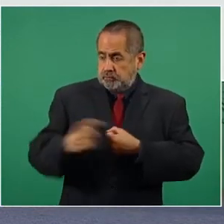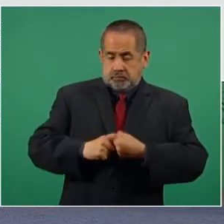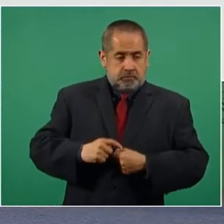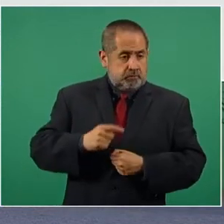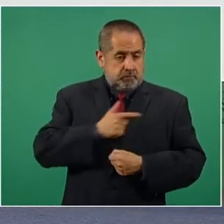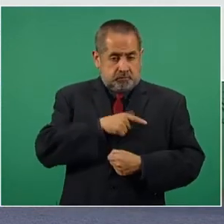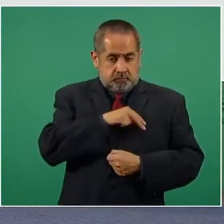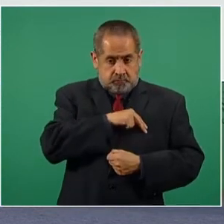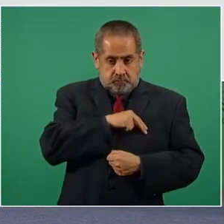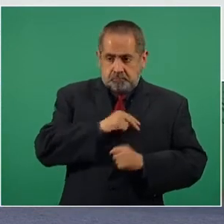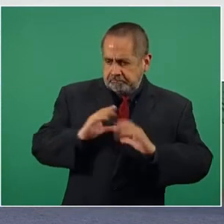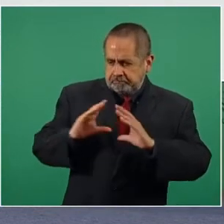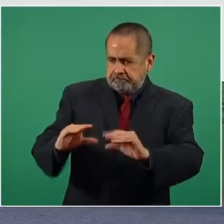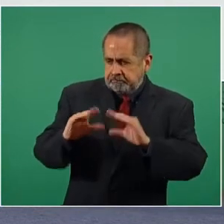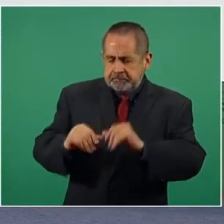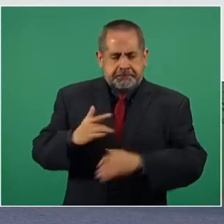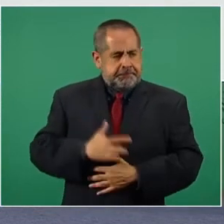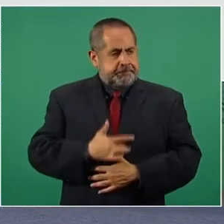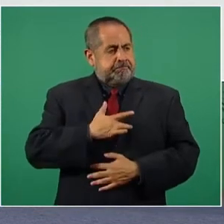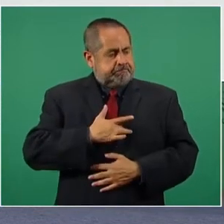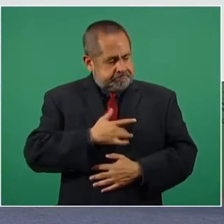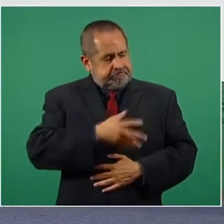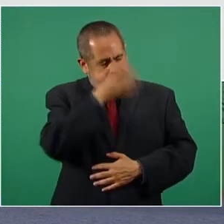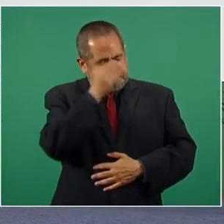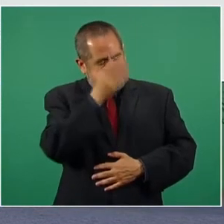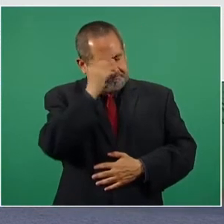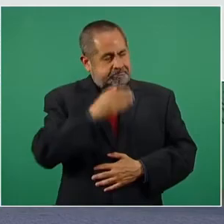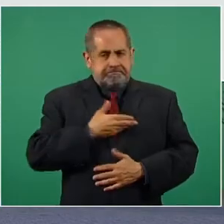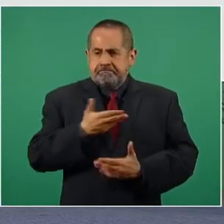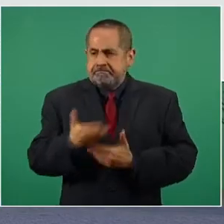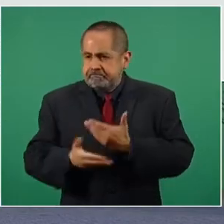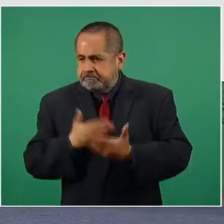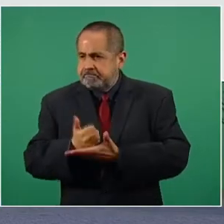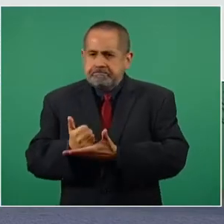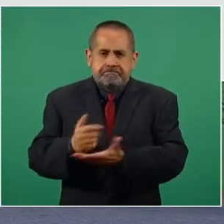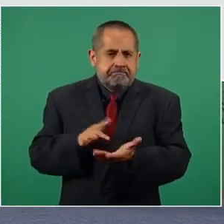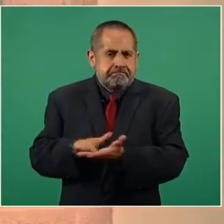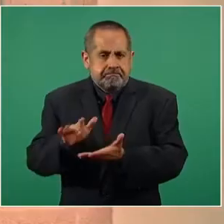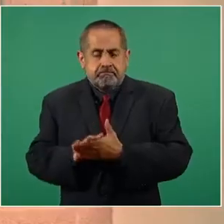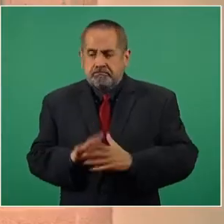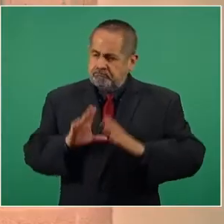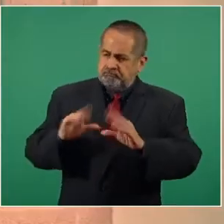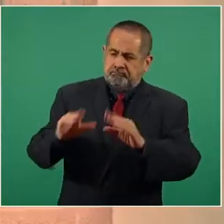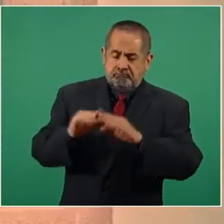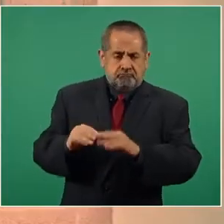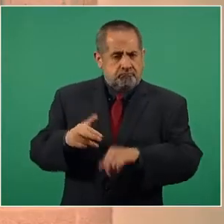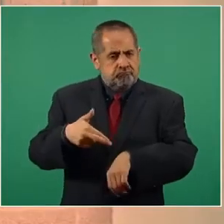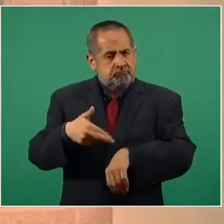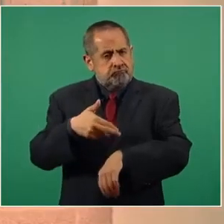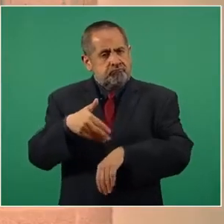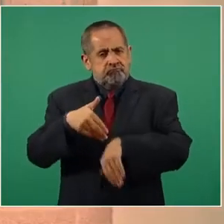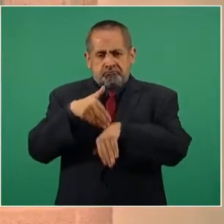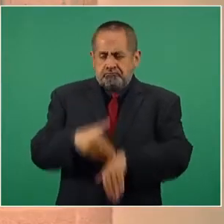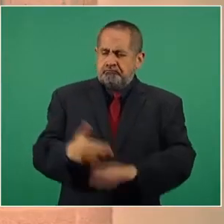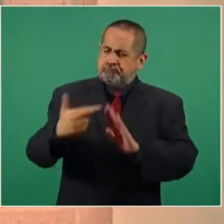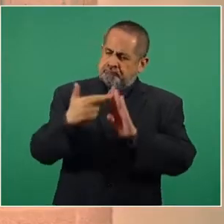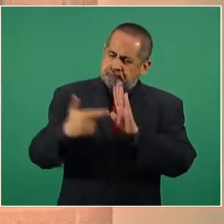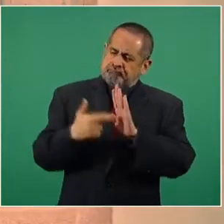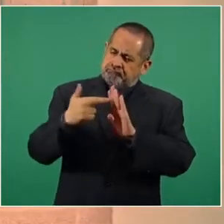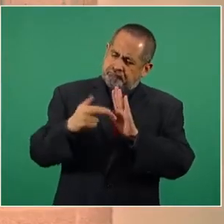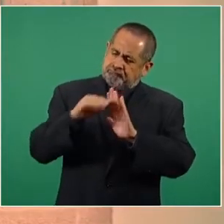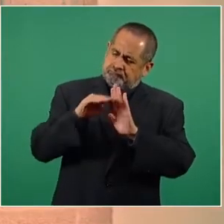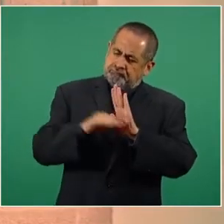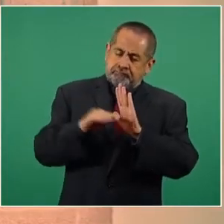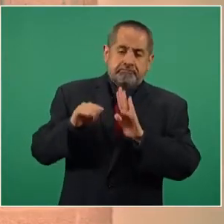generar un sentido de servicio a la sociedad, inculcar tanto la disciplina como el respeto a los derechos humanos